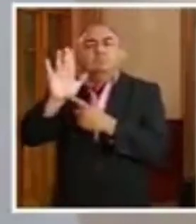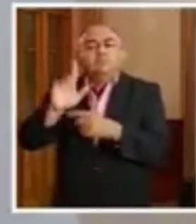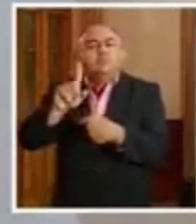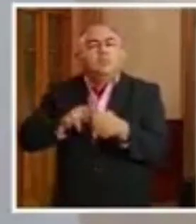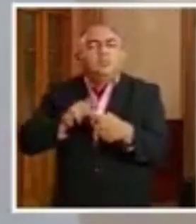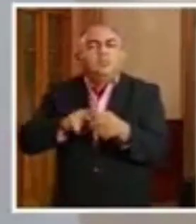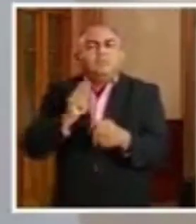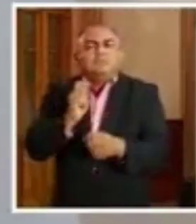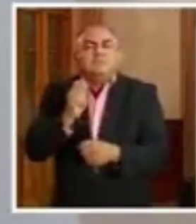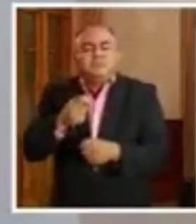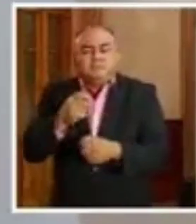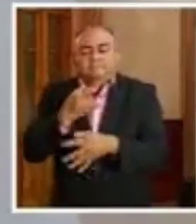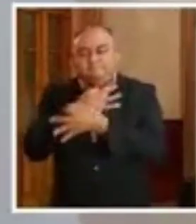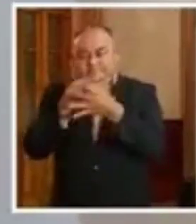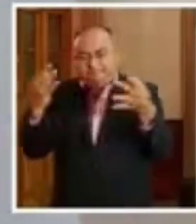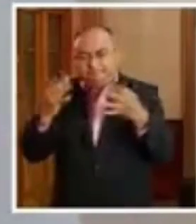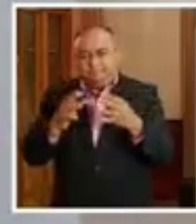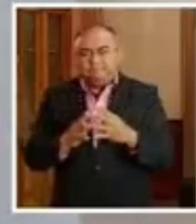epidemiológico.